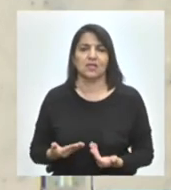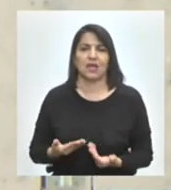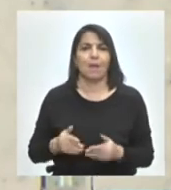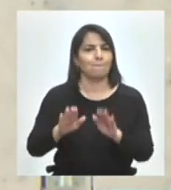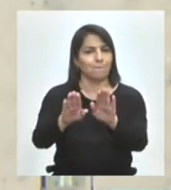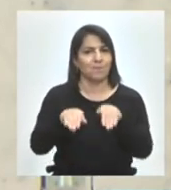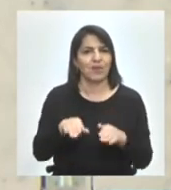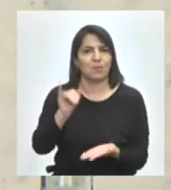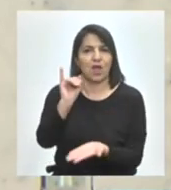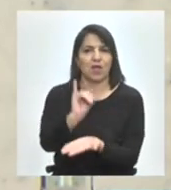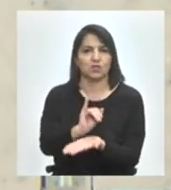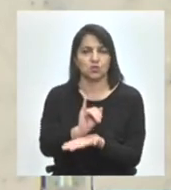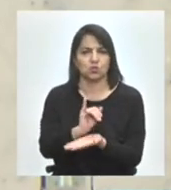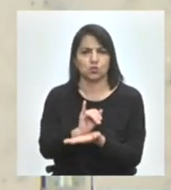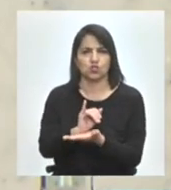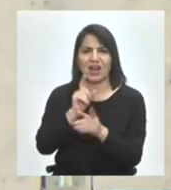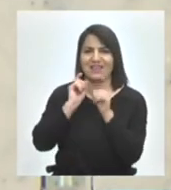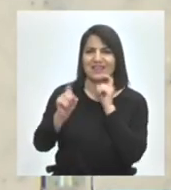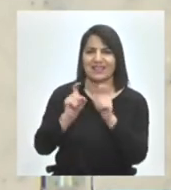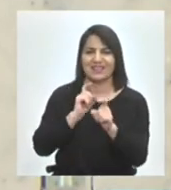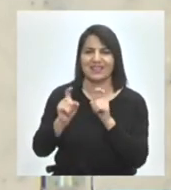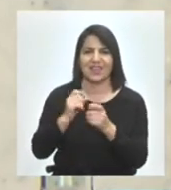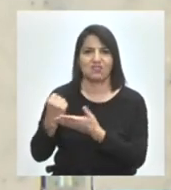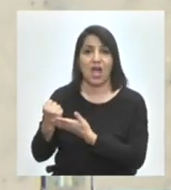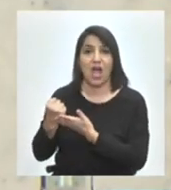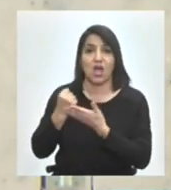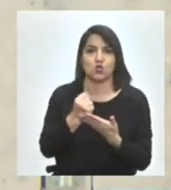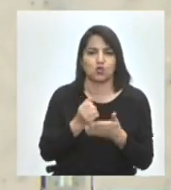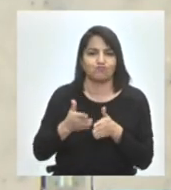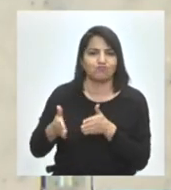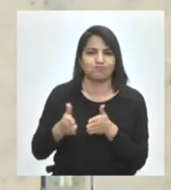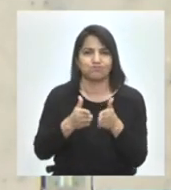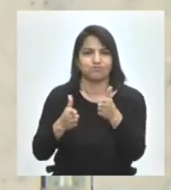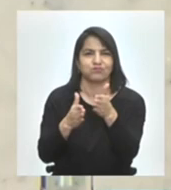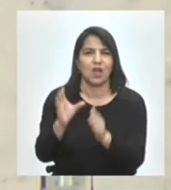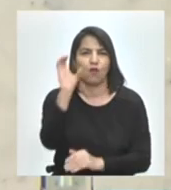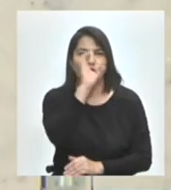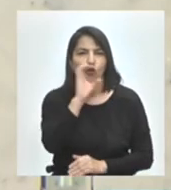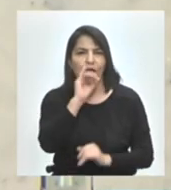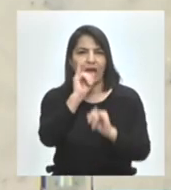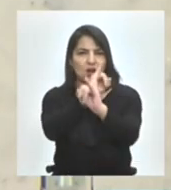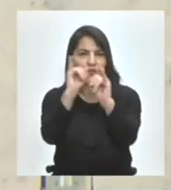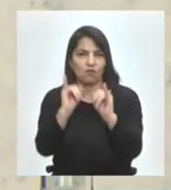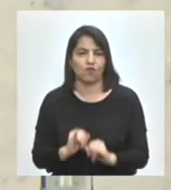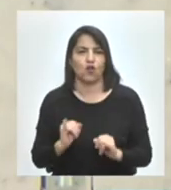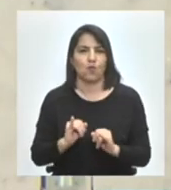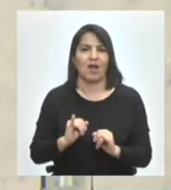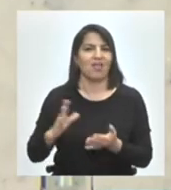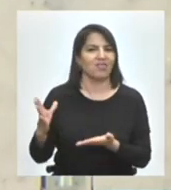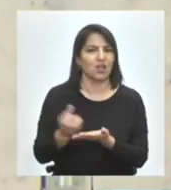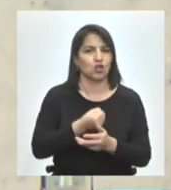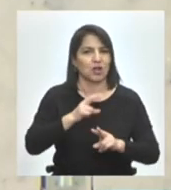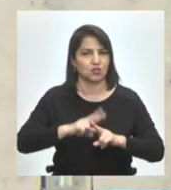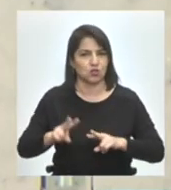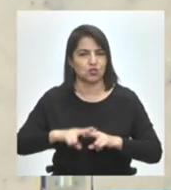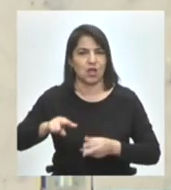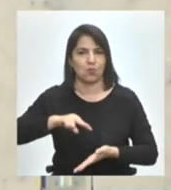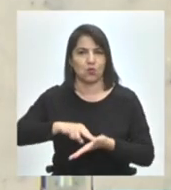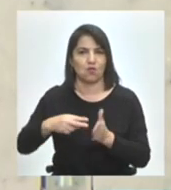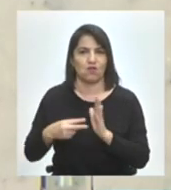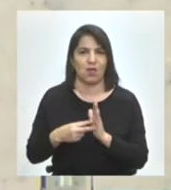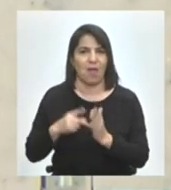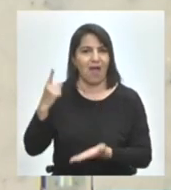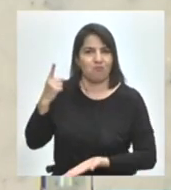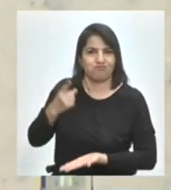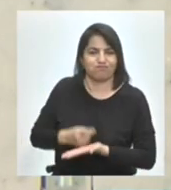misma institucionalidad cuestionada sirvió de vehículo para buscar las formas de salir de esta crisis expuesta por el estallido